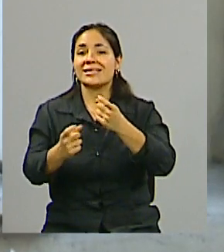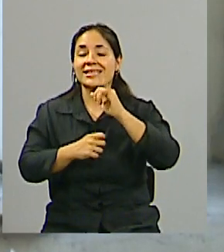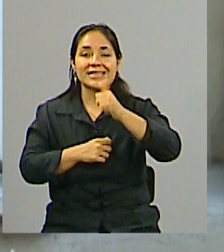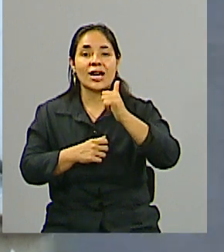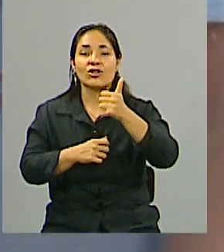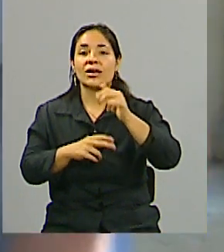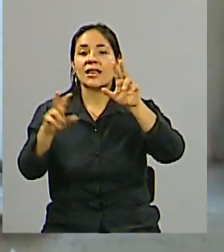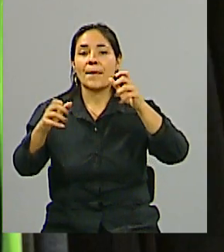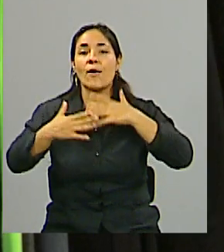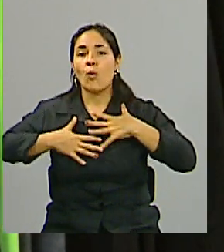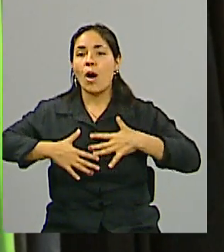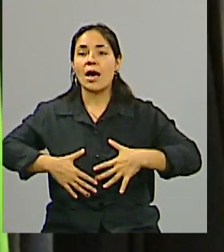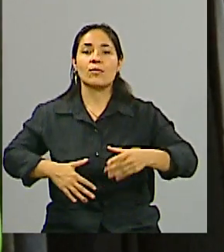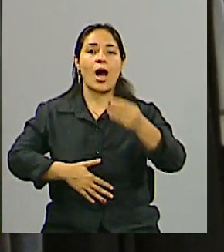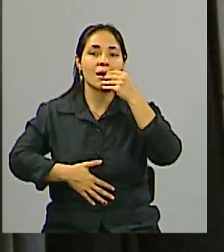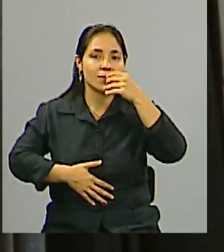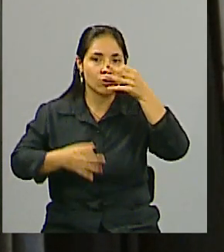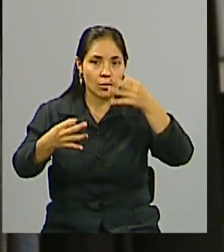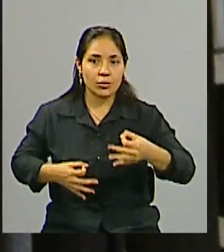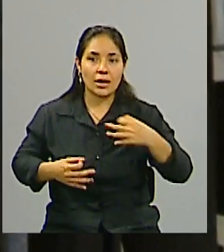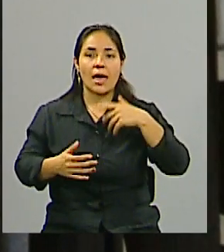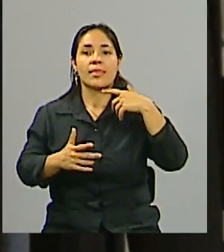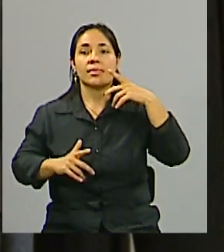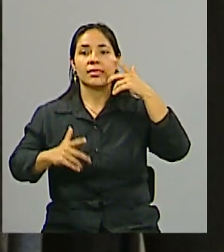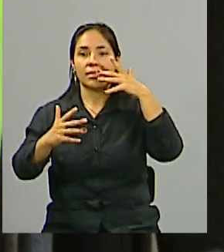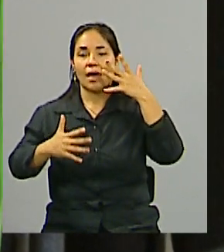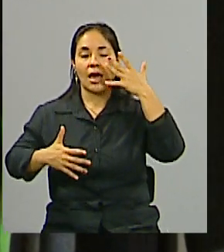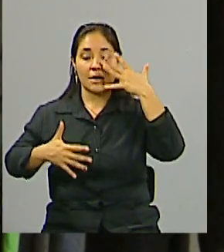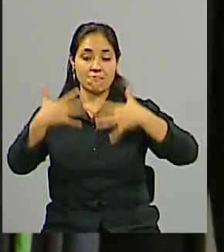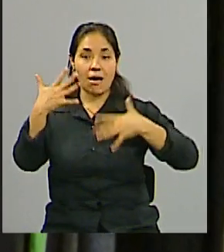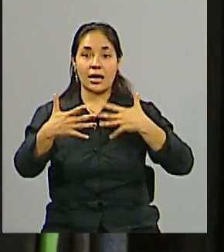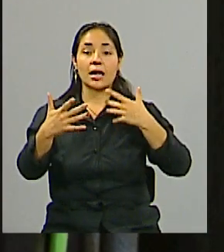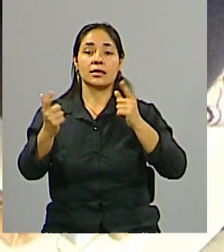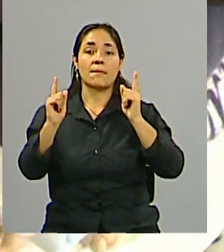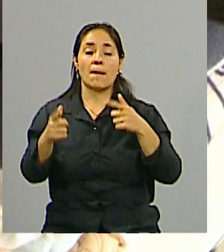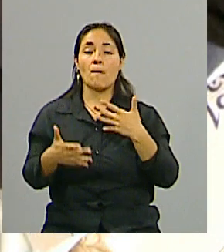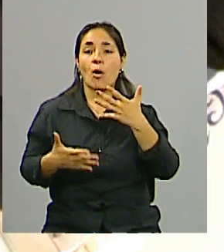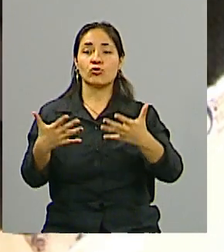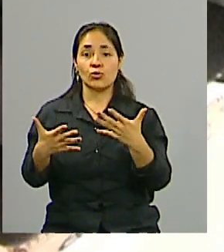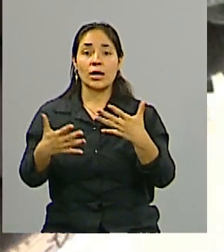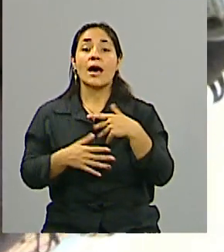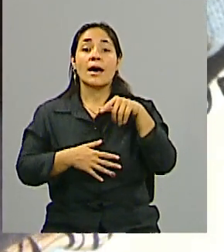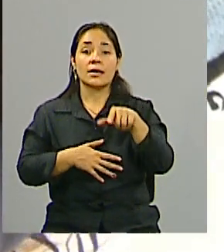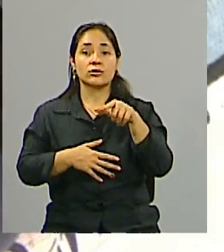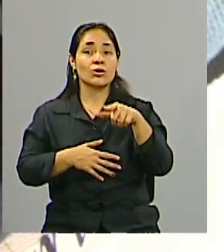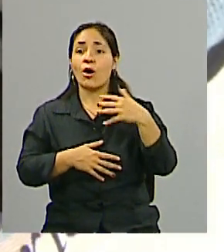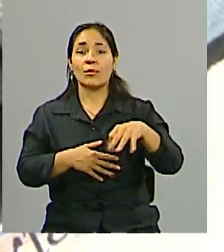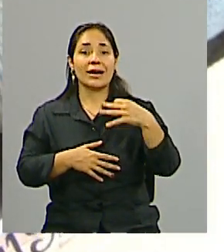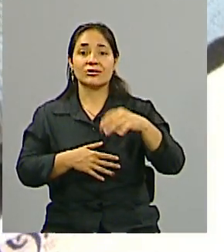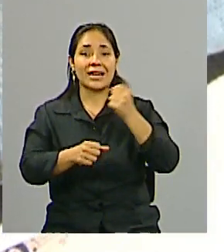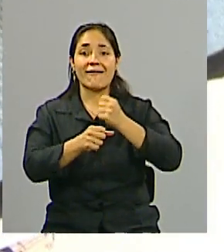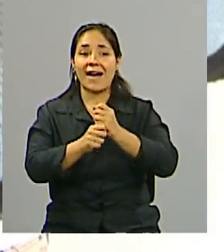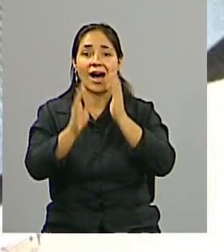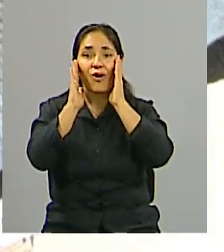ciertas cuestiones físicas, nutricionales, de imagen y de postura. Bueno, esas son exigencias para el trabajo. ¿Cuánto tiempo le ponemos a eso